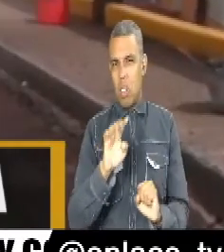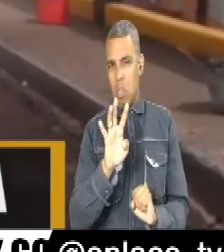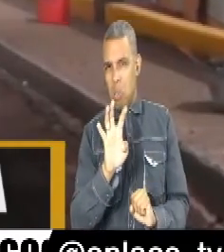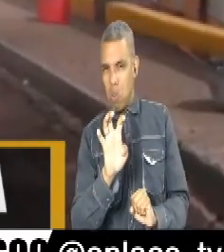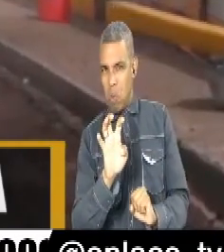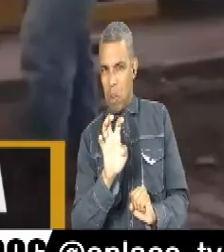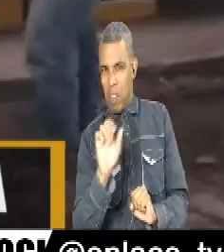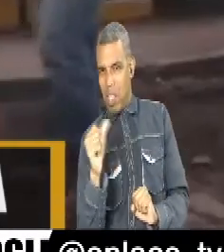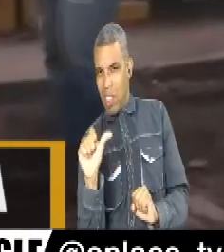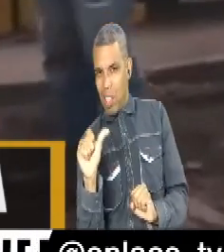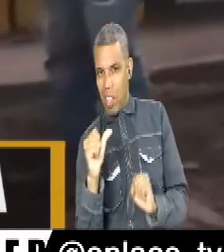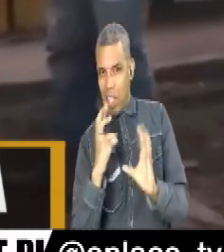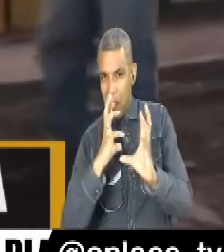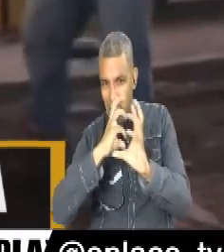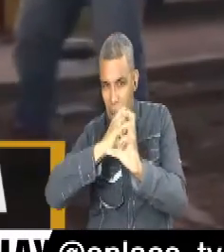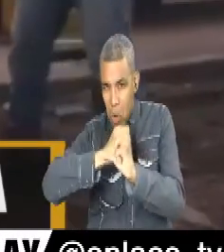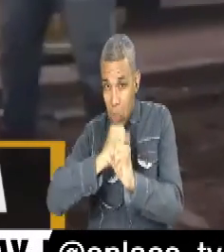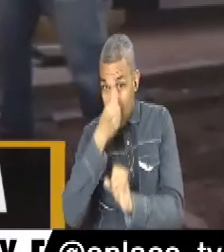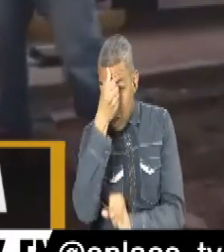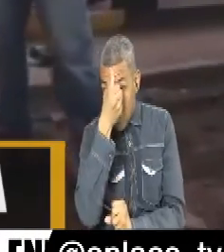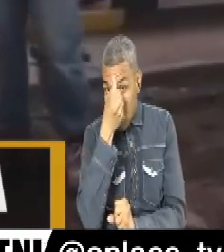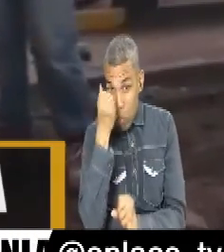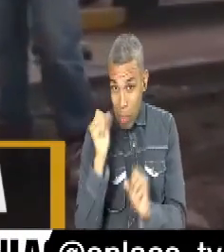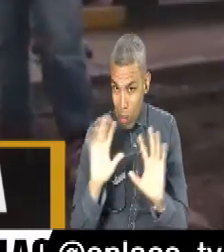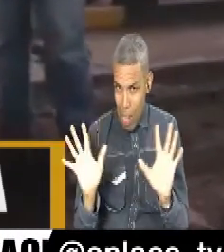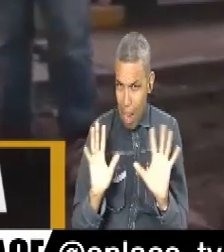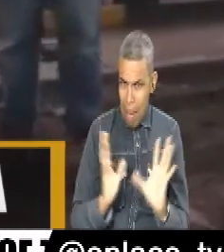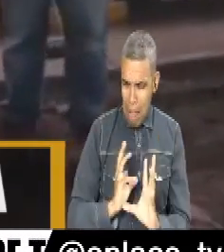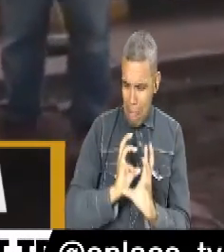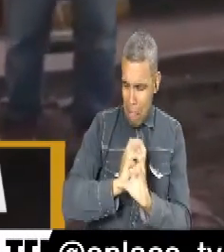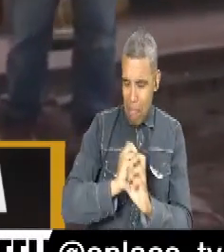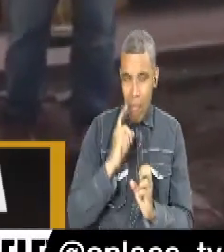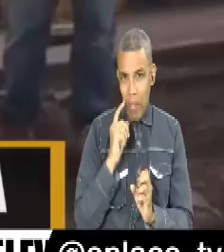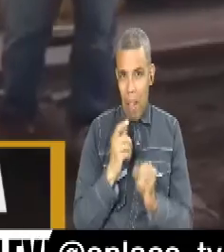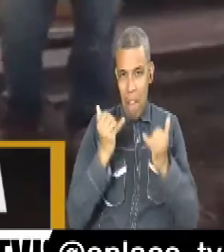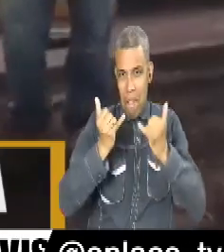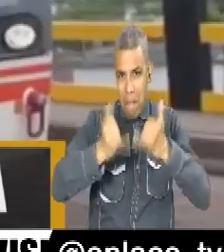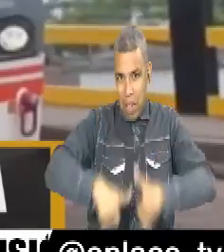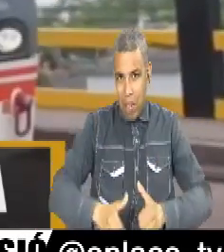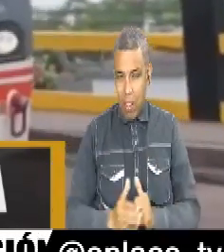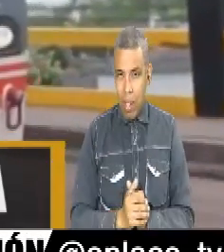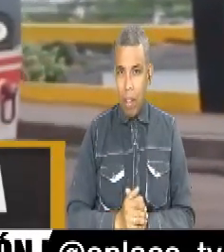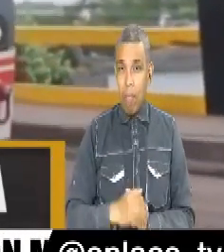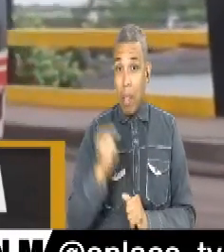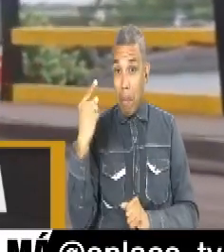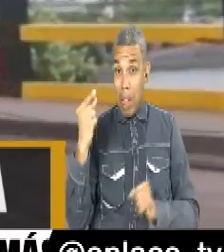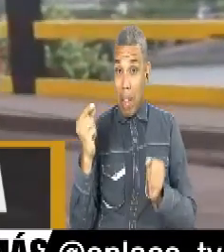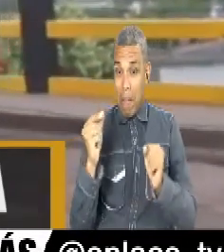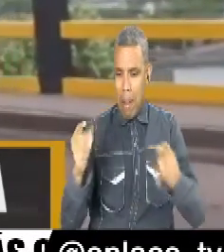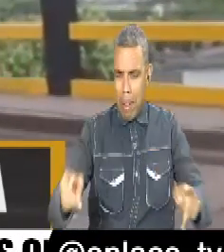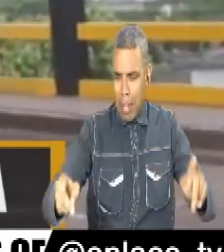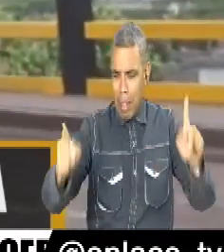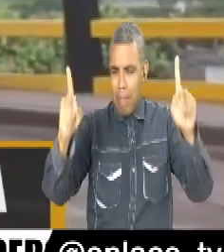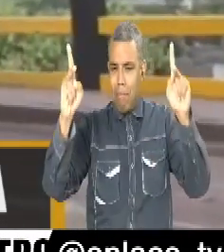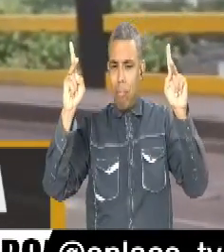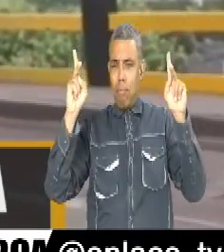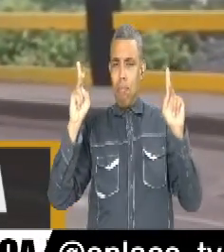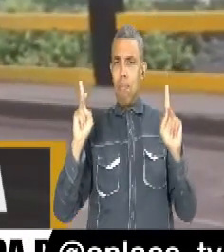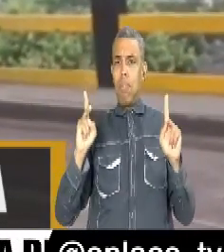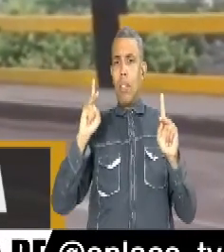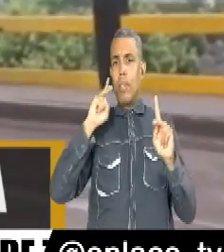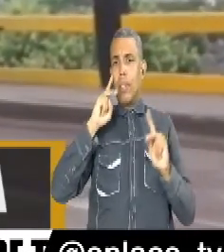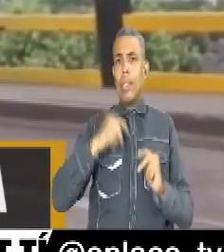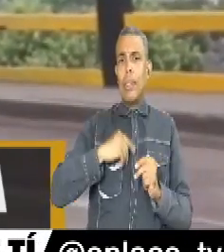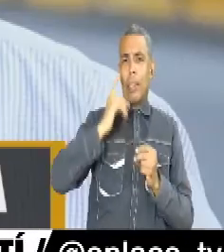noche. Íbamos a terminar un sello más adelante del puente, vamos a hacerlo después porque después de las 9 y